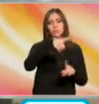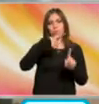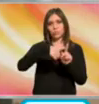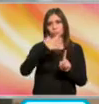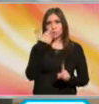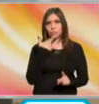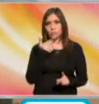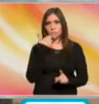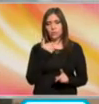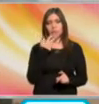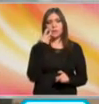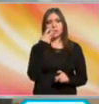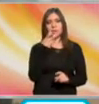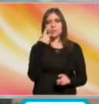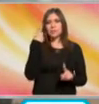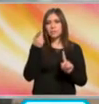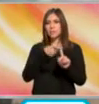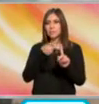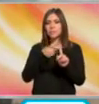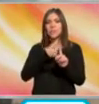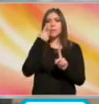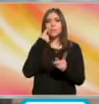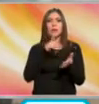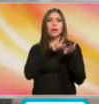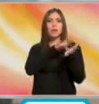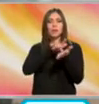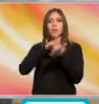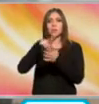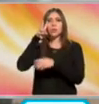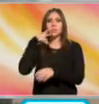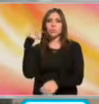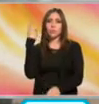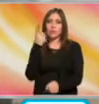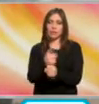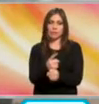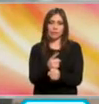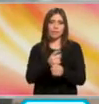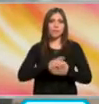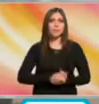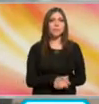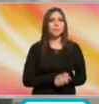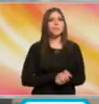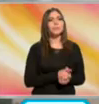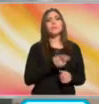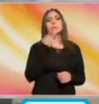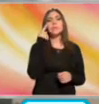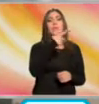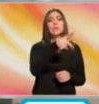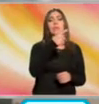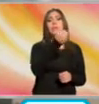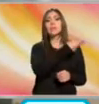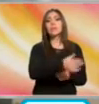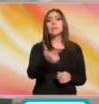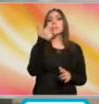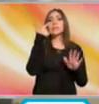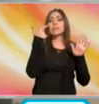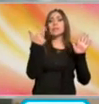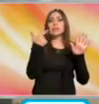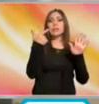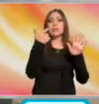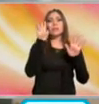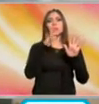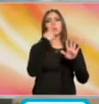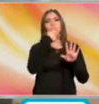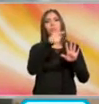el factor ético-filosófico para actuar, es la parte actitudinal. Es de nuestros 7 principios,